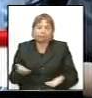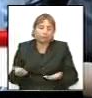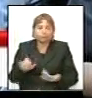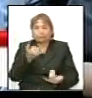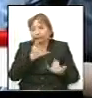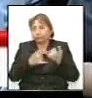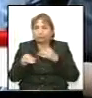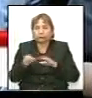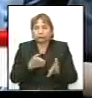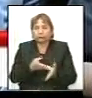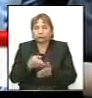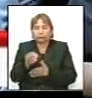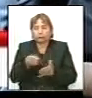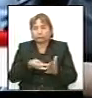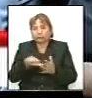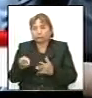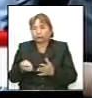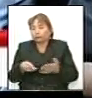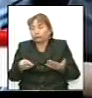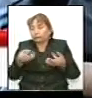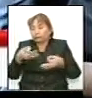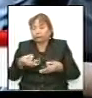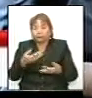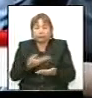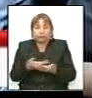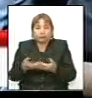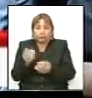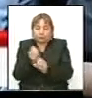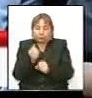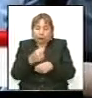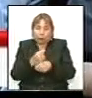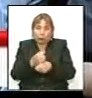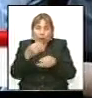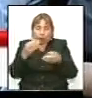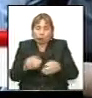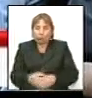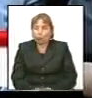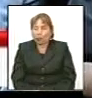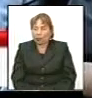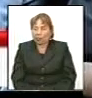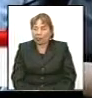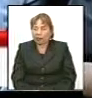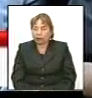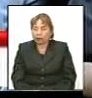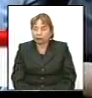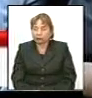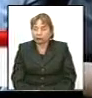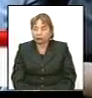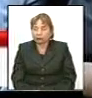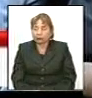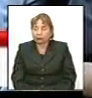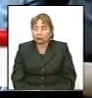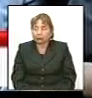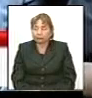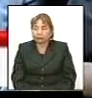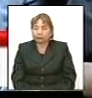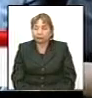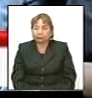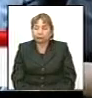de alguna manera porque digamos no se efectuaron las labores coordinadamente o con criterios de planificación